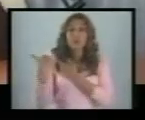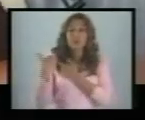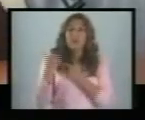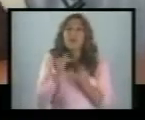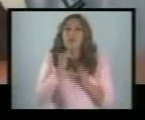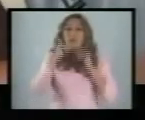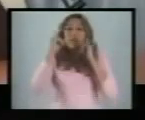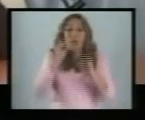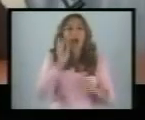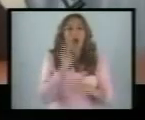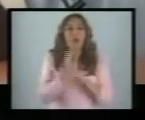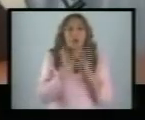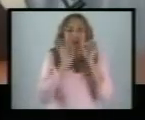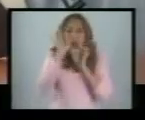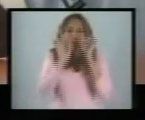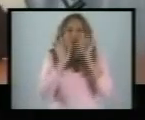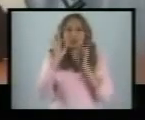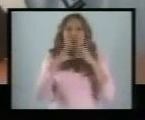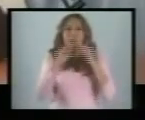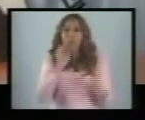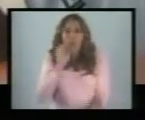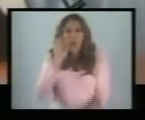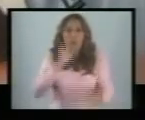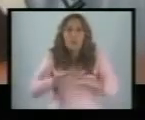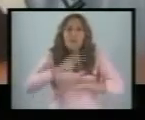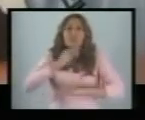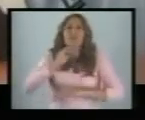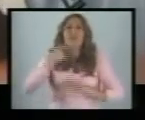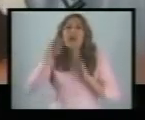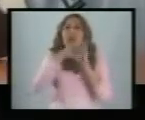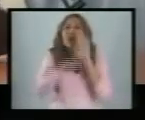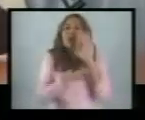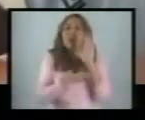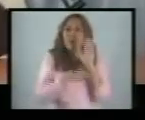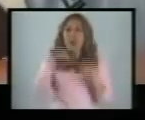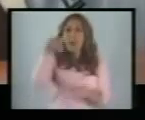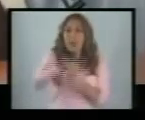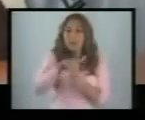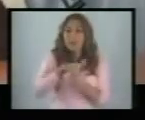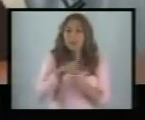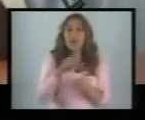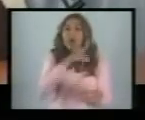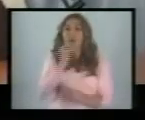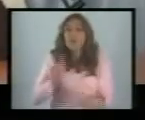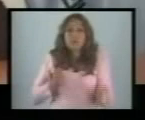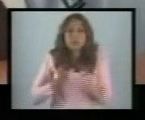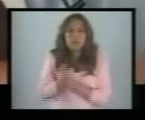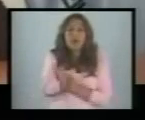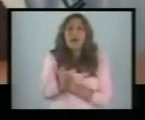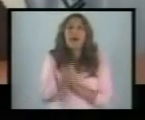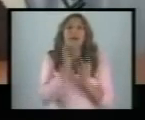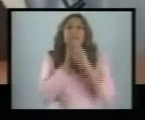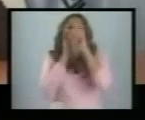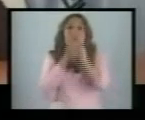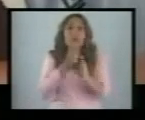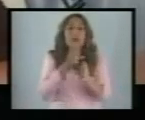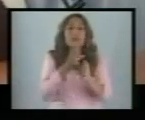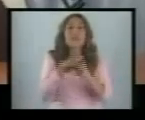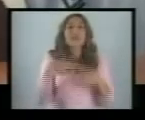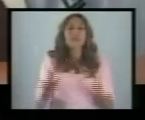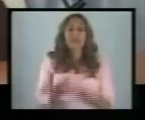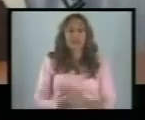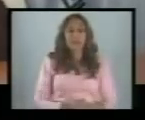con precisión el cumplimiento de la norma electoral a propósito del adelanto de resultados electorales.